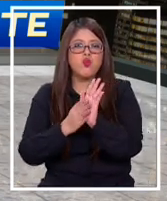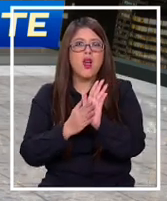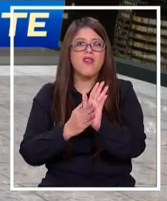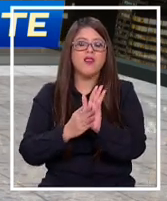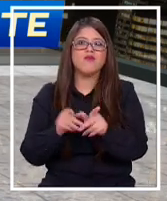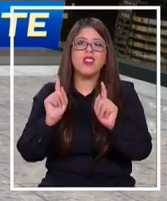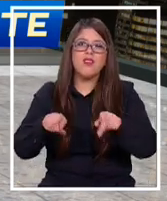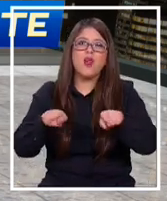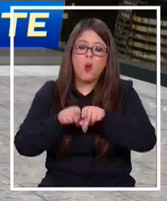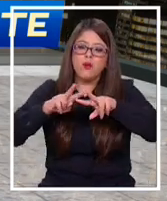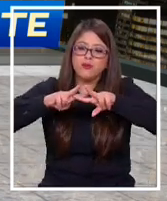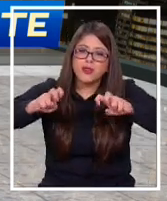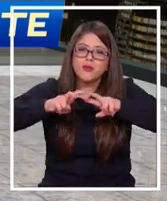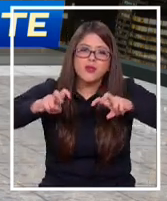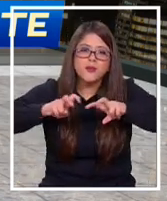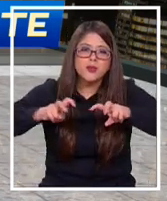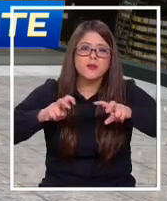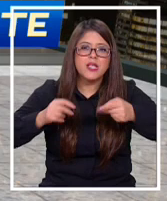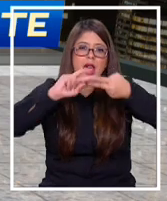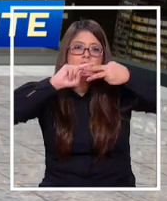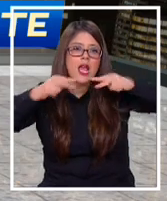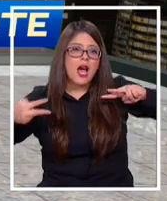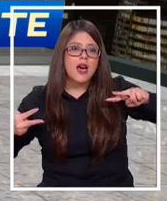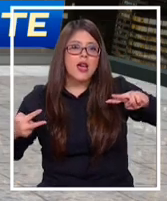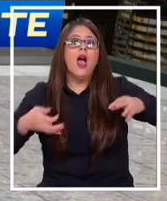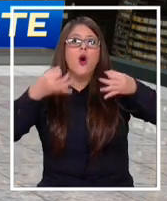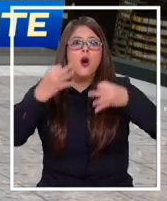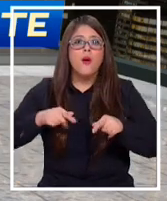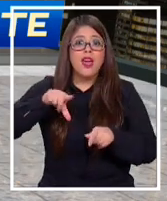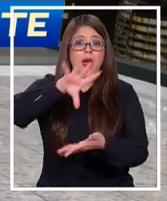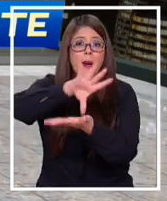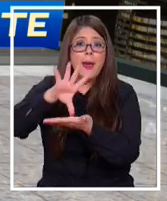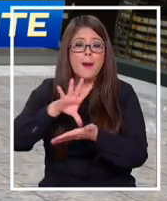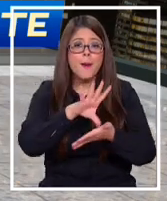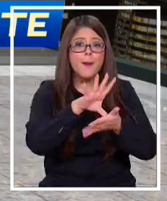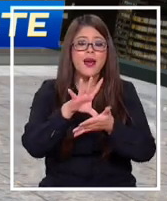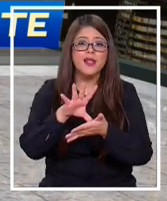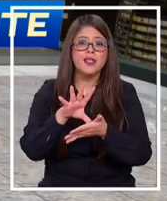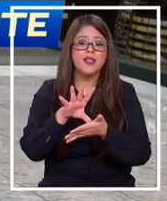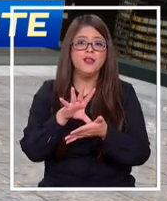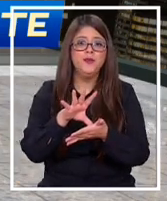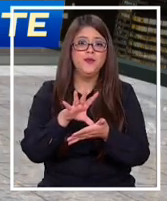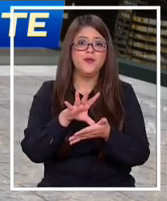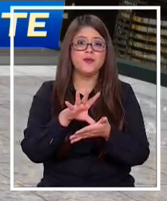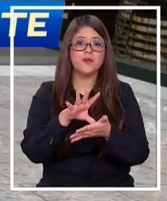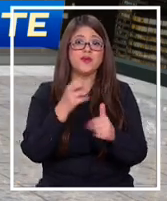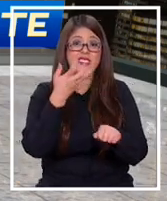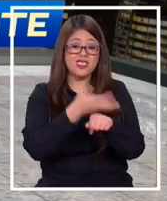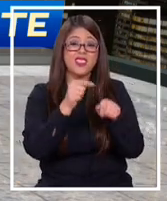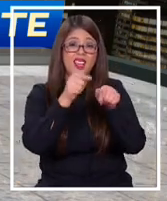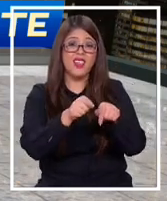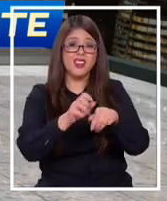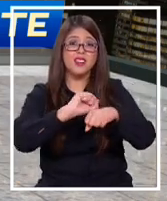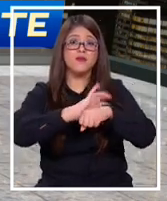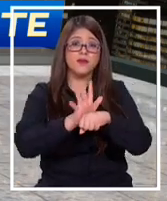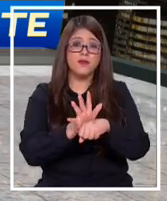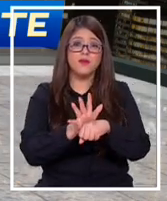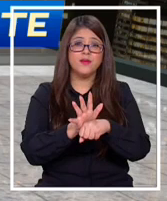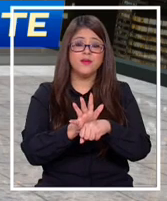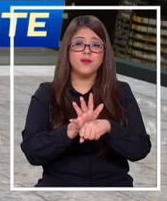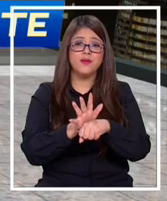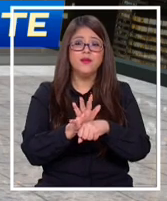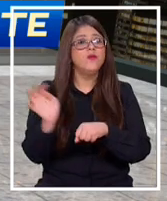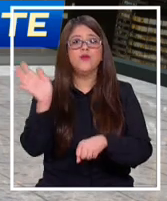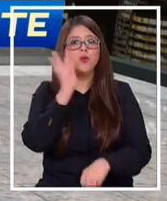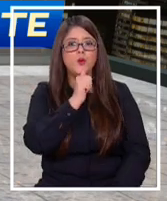hay que hacer muchísima más secuenciación genómica, que justamente acá en los países donde se presentaría que Perú, esta Chile y también Estados Unidos cepa, se